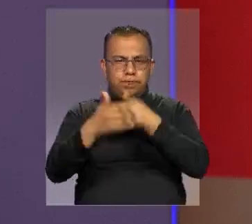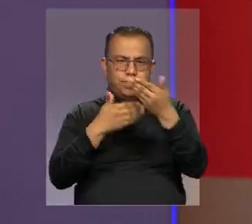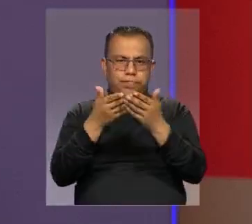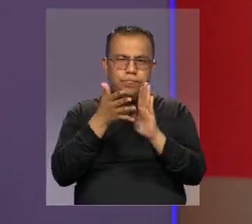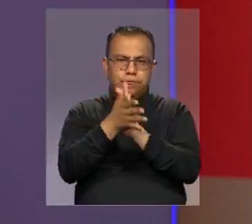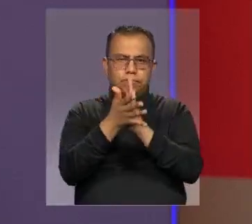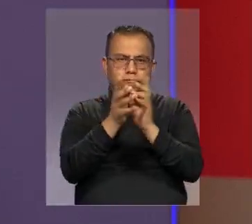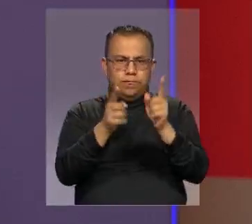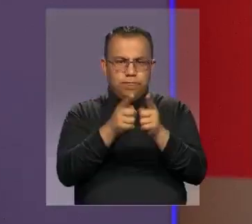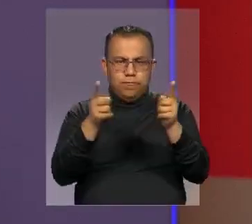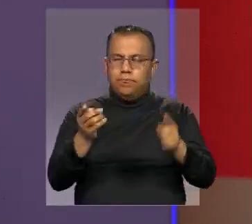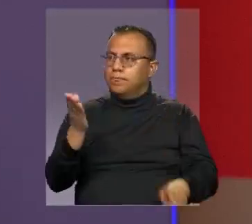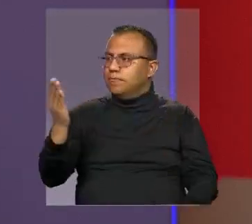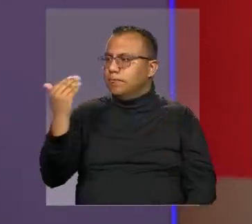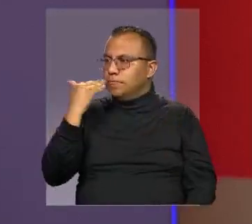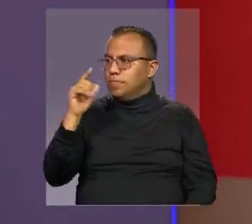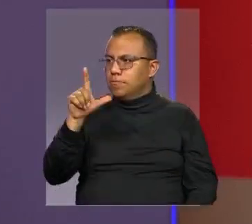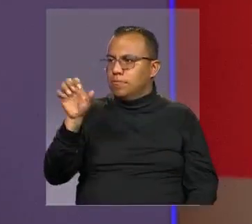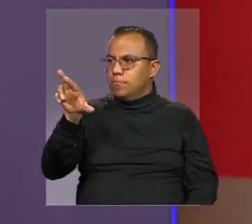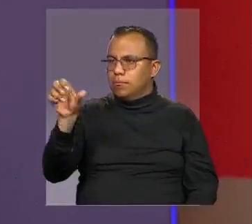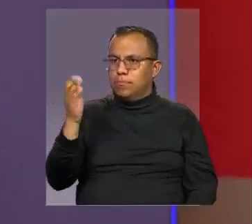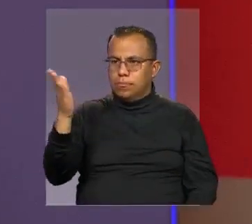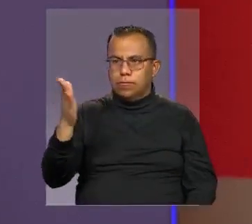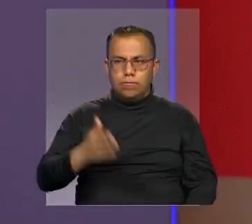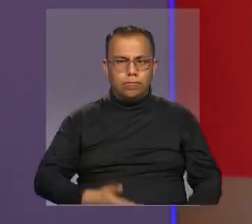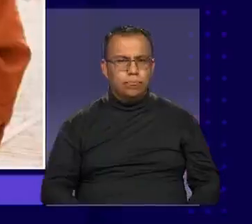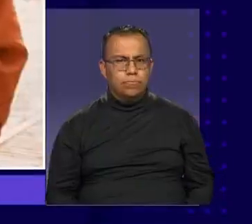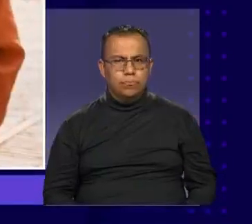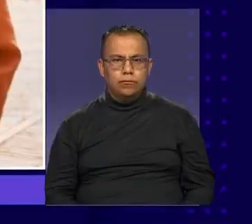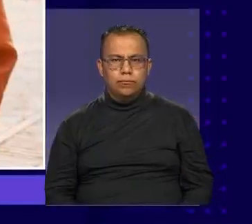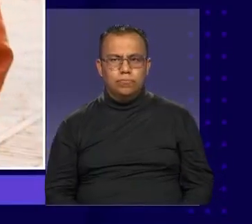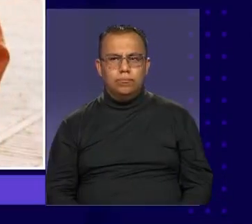de esta información lo haga Laura. La escuchamos.